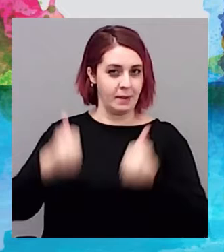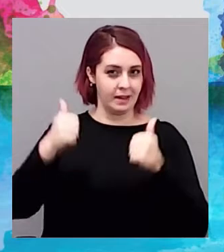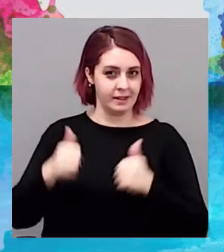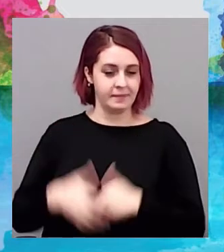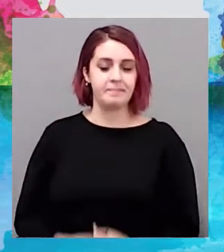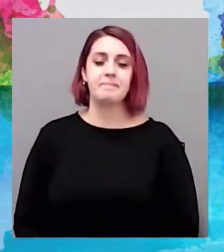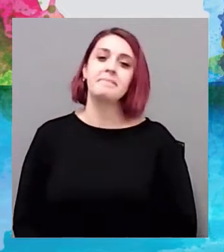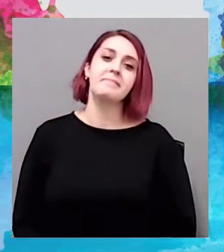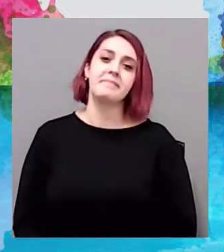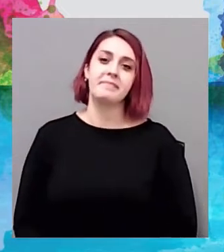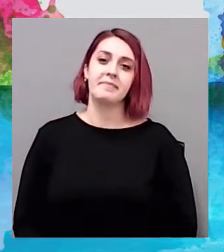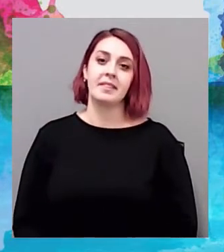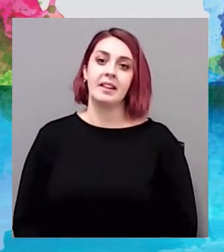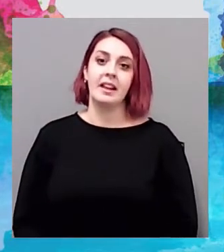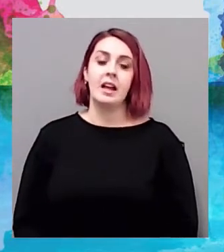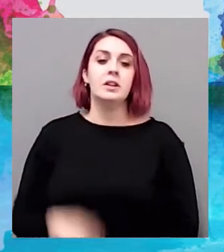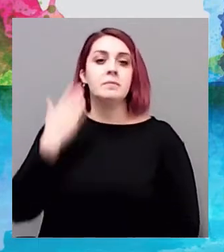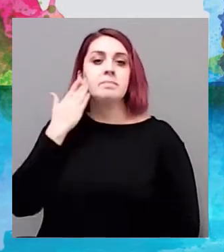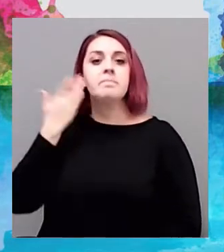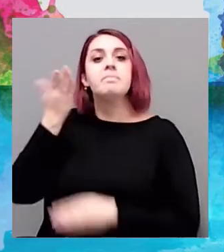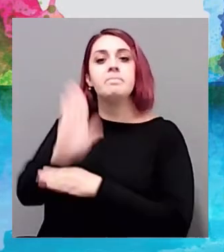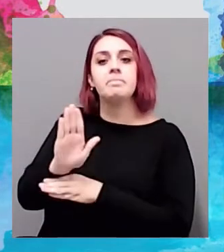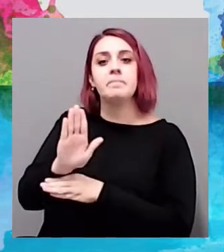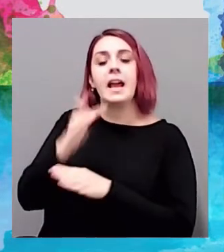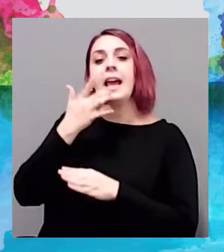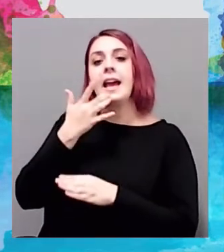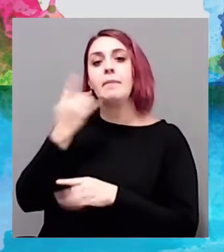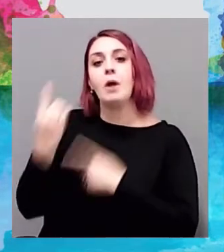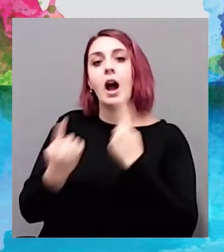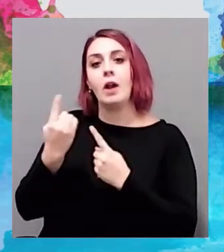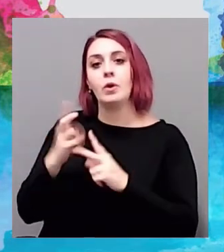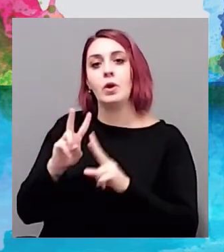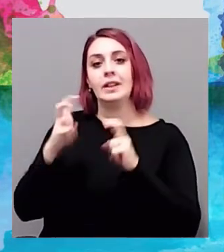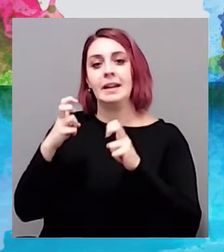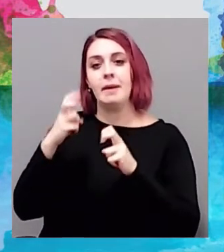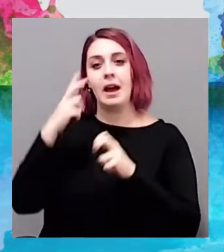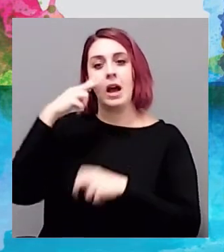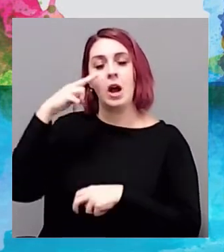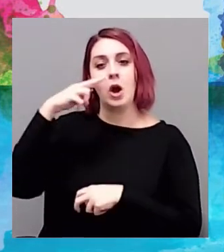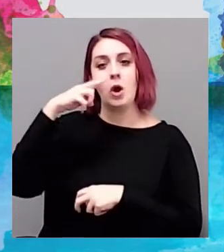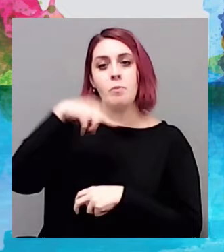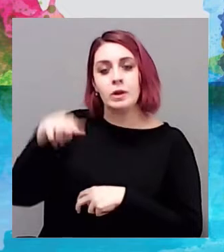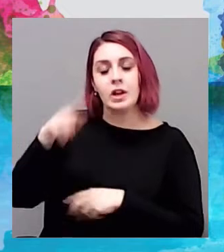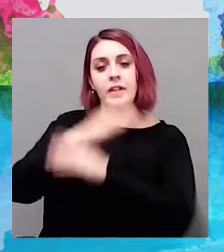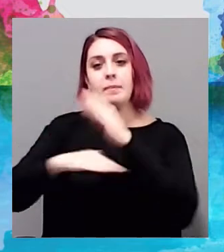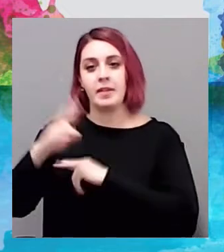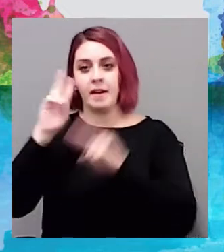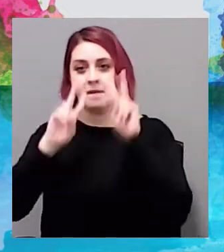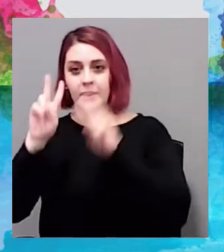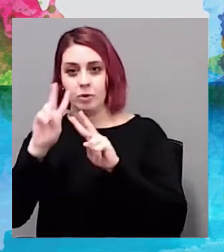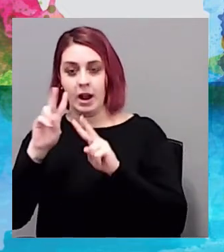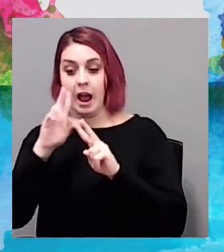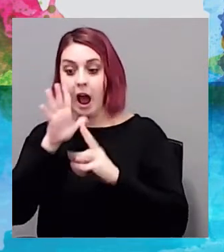Dentro de los museos voy a enseñaros algunos ejemplos de museos y discapacidad visual de lo que se está